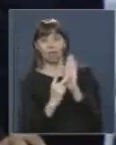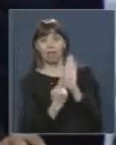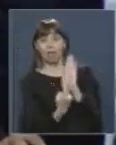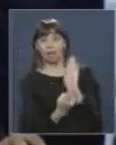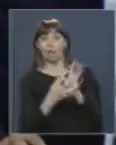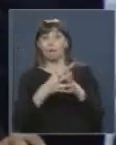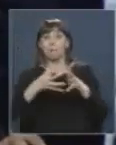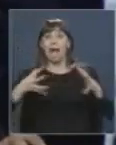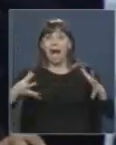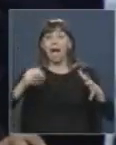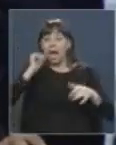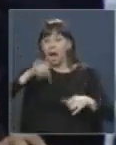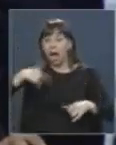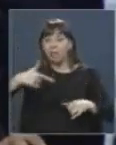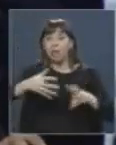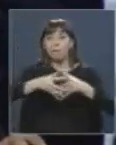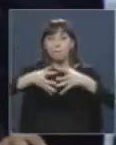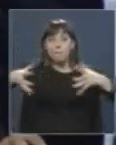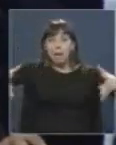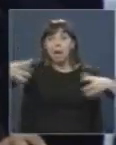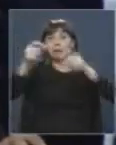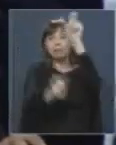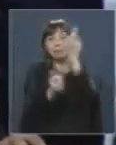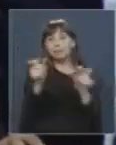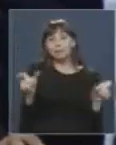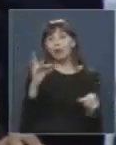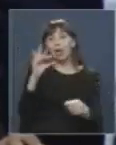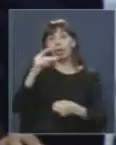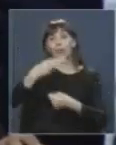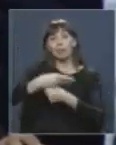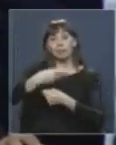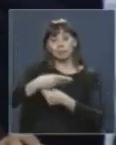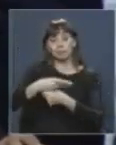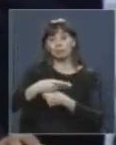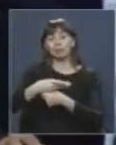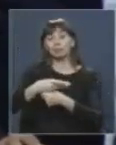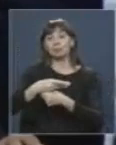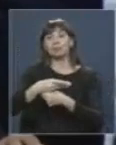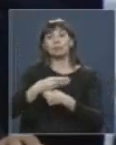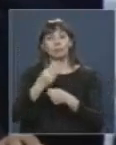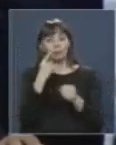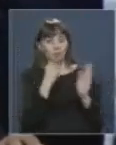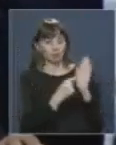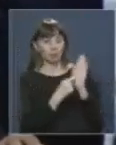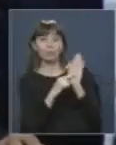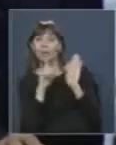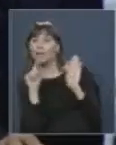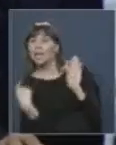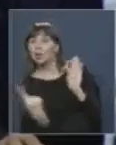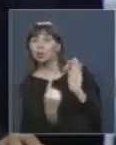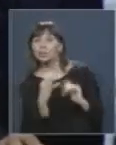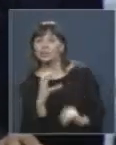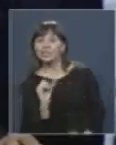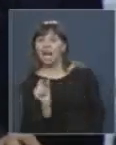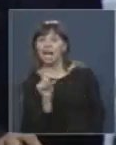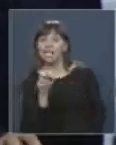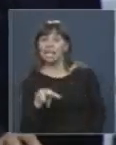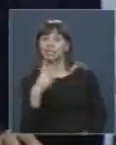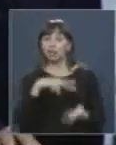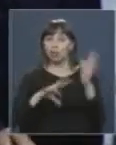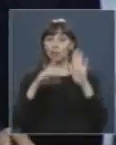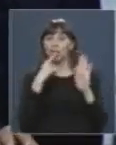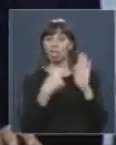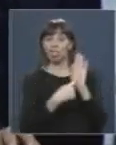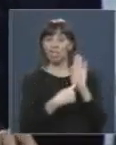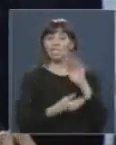día aumenta más la población adulto mayor. De acuerdo a cifras de la encuesta CACEN del 2015,